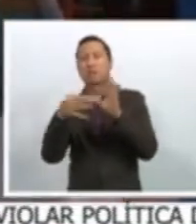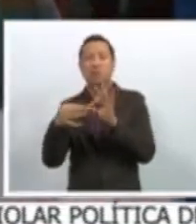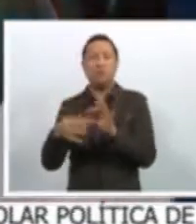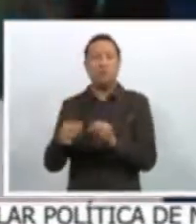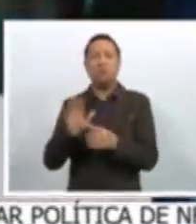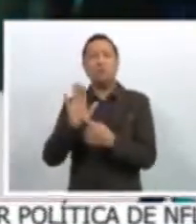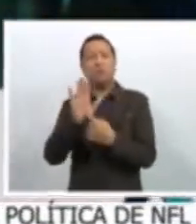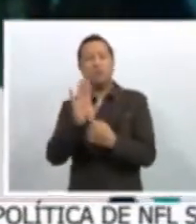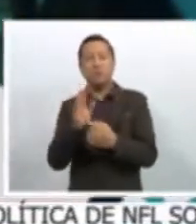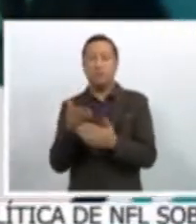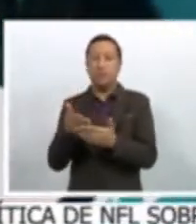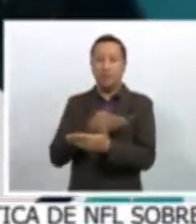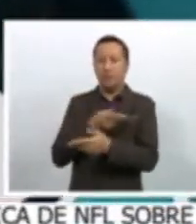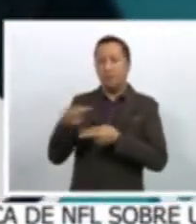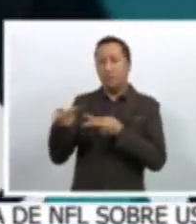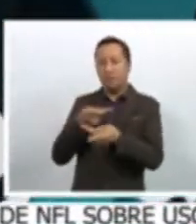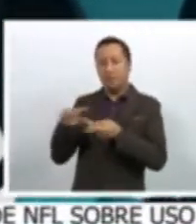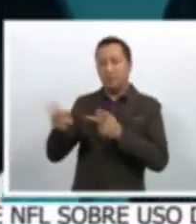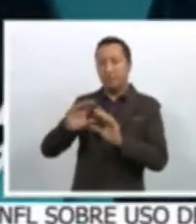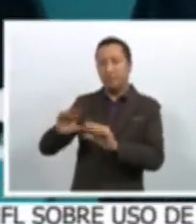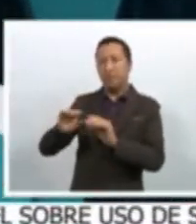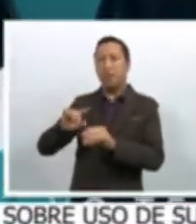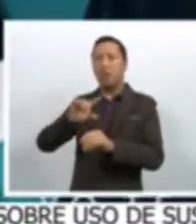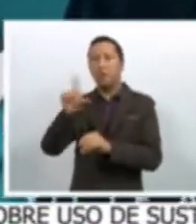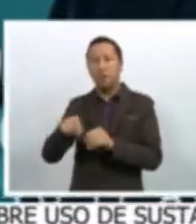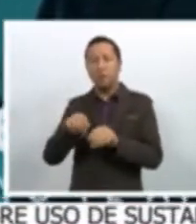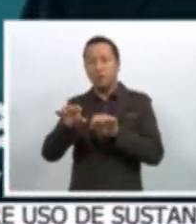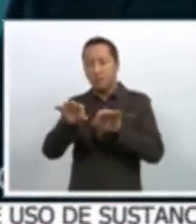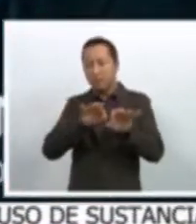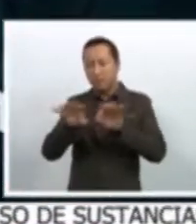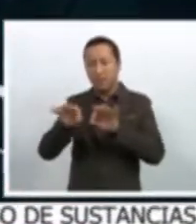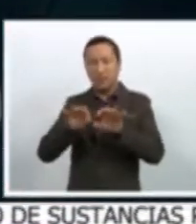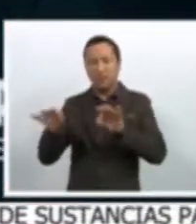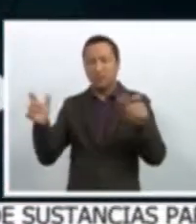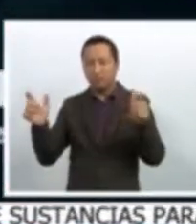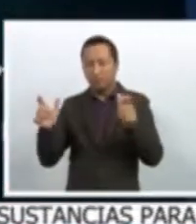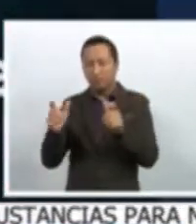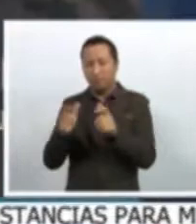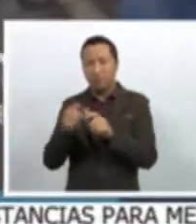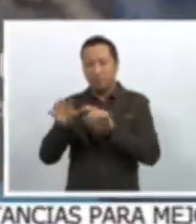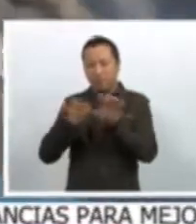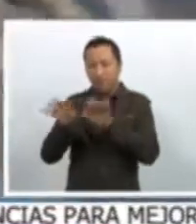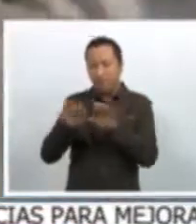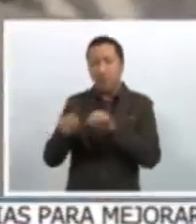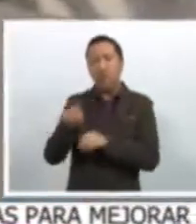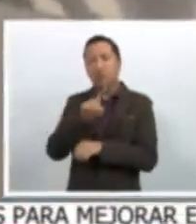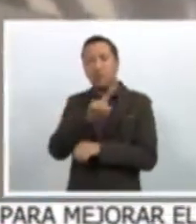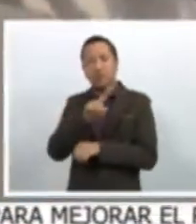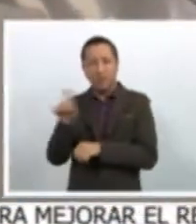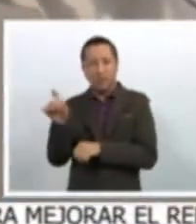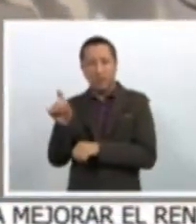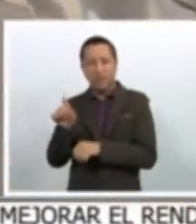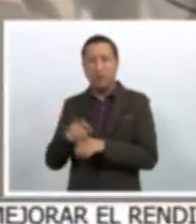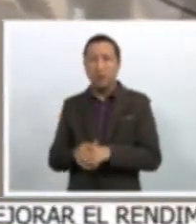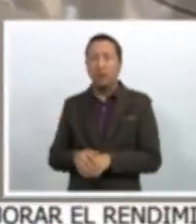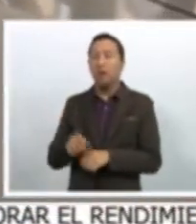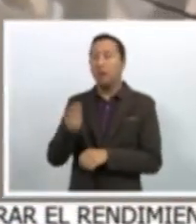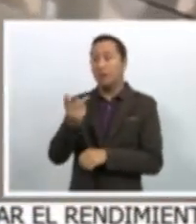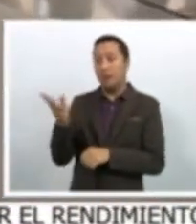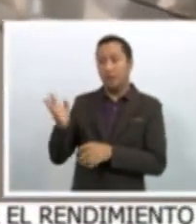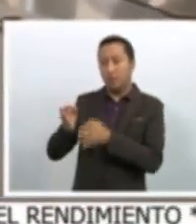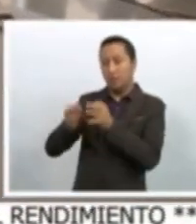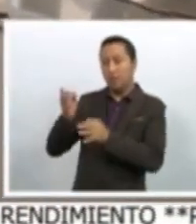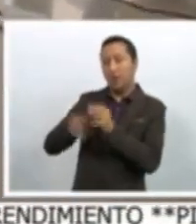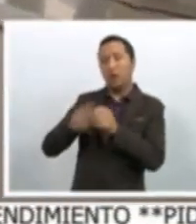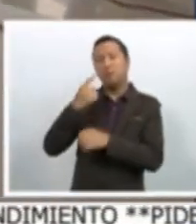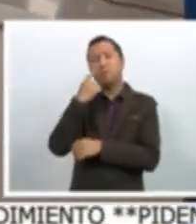muchísimo. Después tuvimos una depuración, quedaron los 100 mejores proyectos, los mejores evaluados y los que el jurado consideró que el pitch fue que